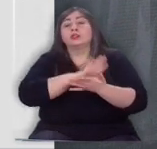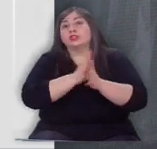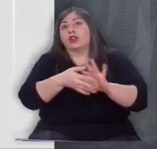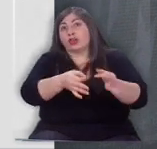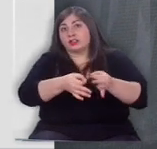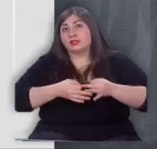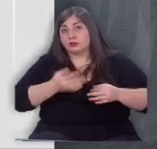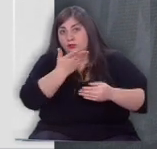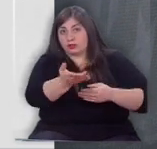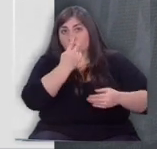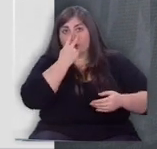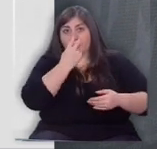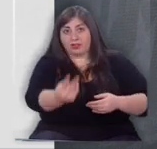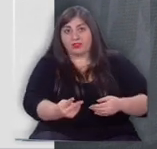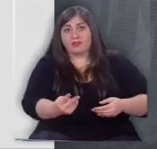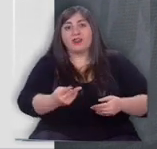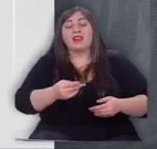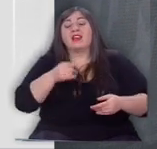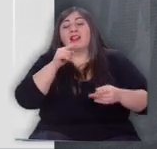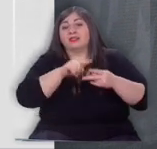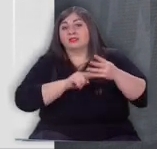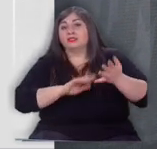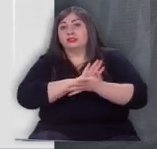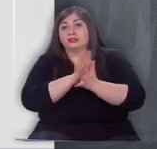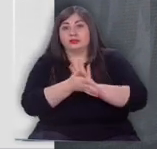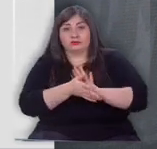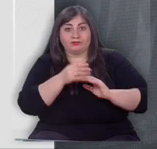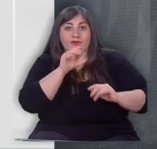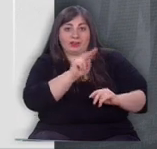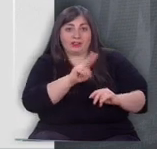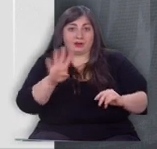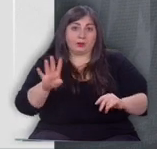resultados usted los puede revisar en detalle en nuestro sitio